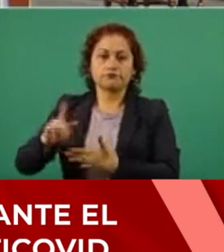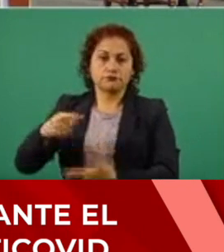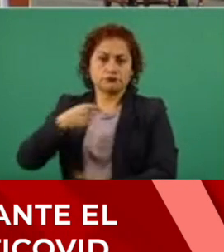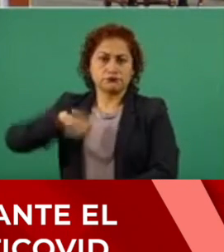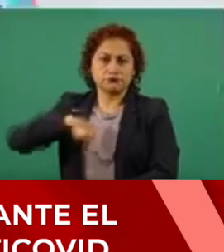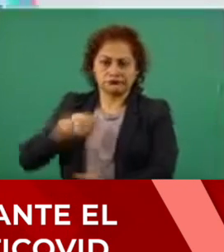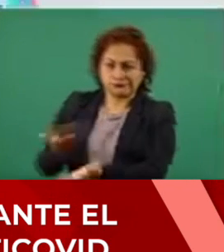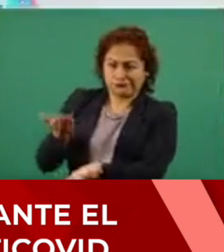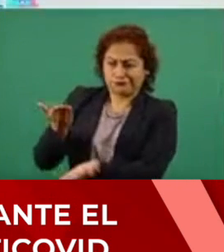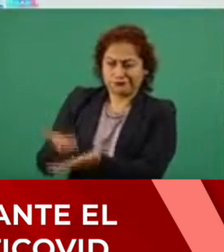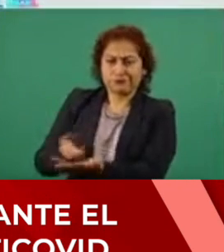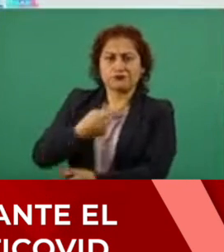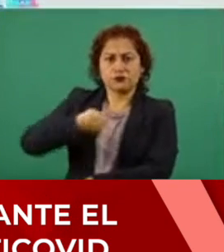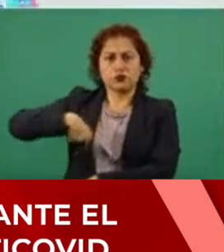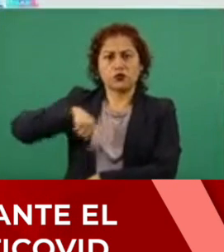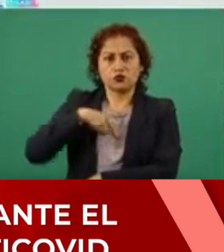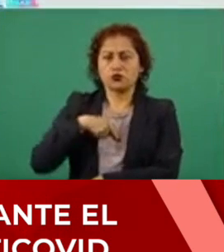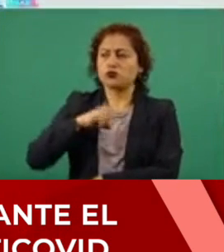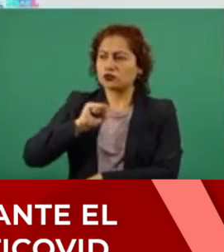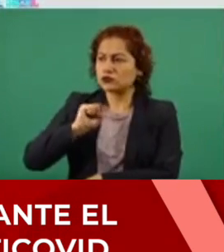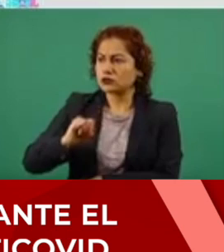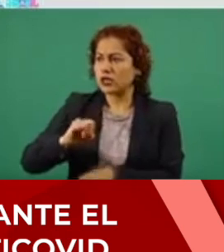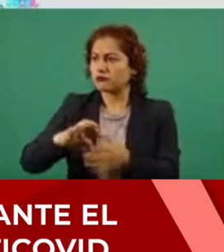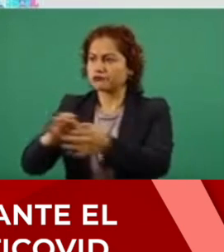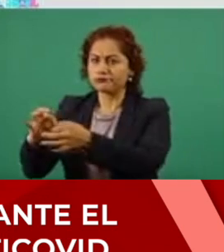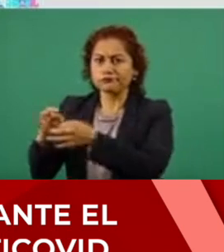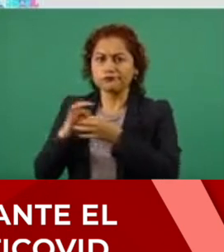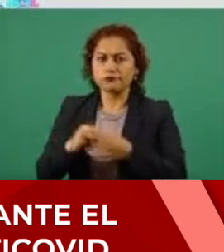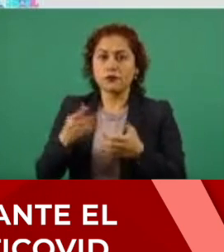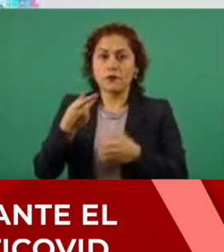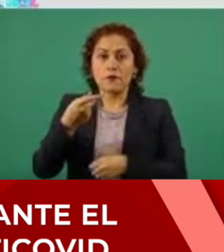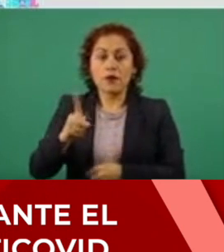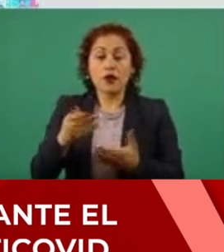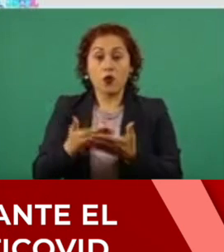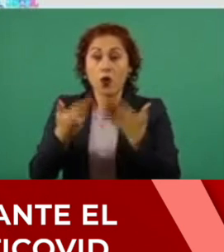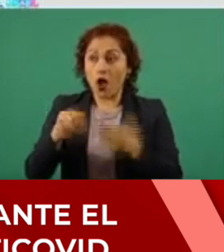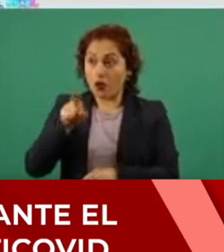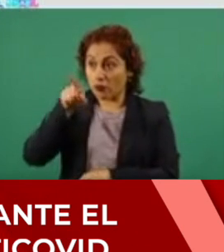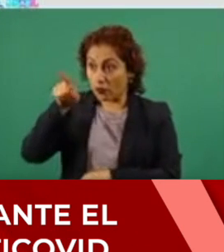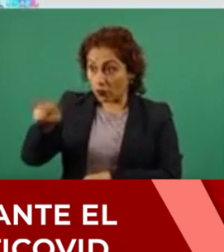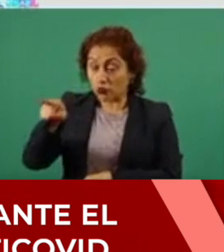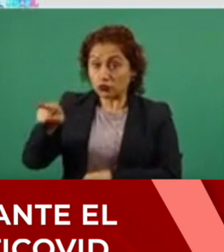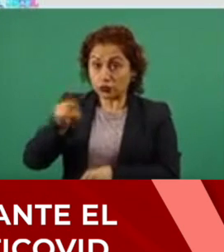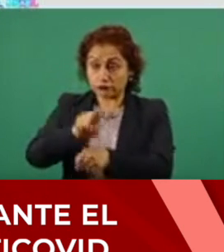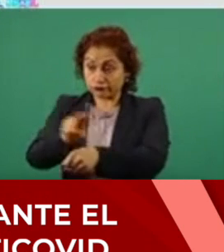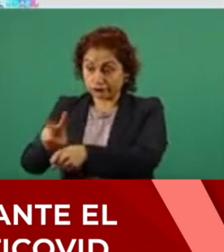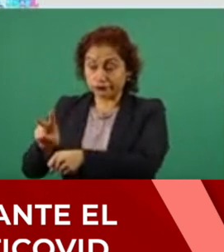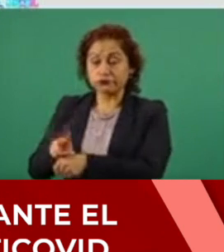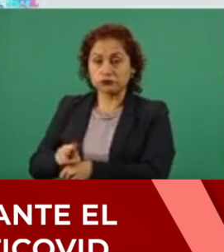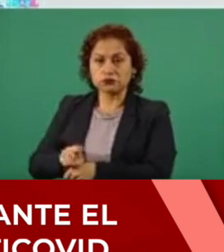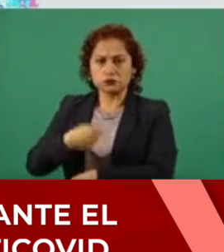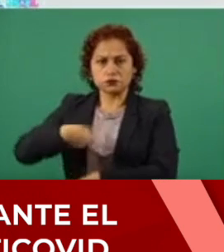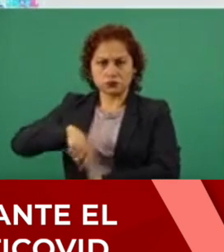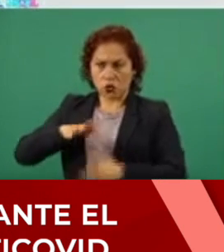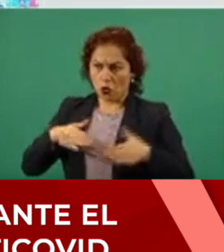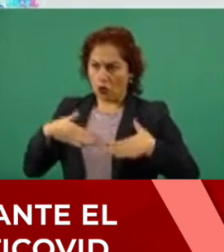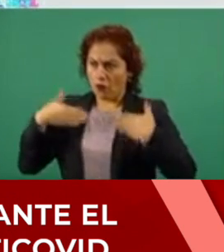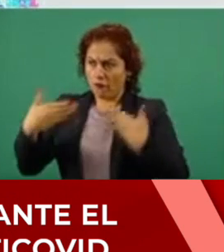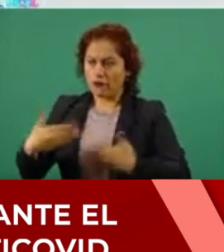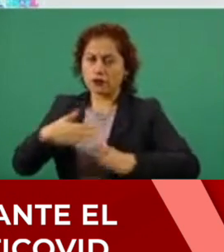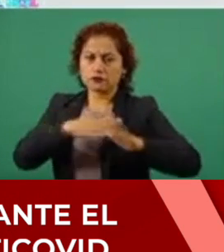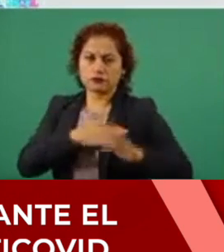pero ahora ustedes quienes conforman este consejo seguridad tienen que demostrarnos que esa confianza y ese compromiso que ustedes